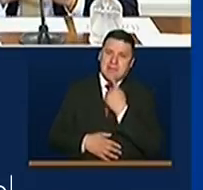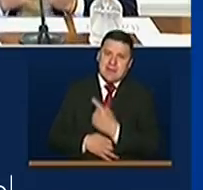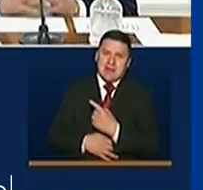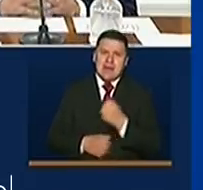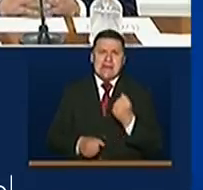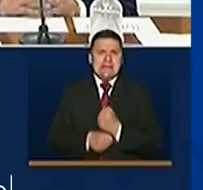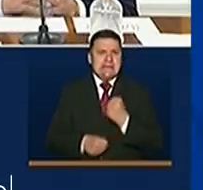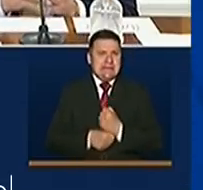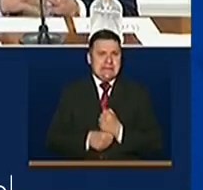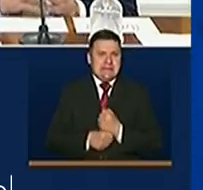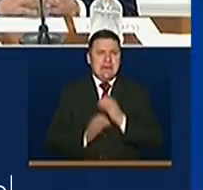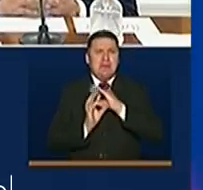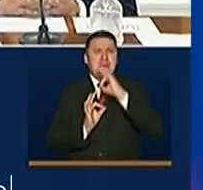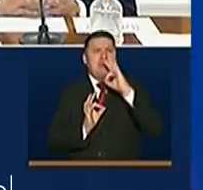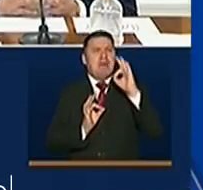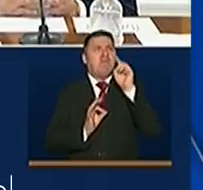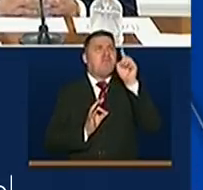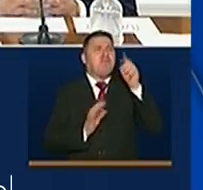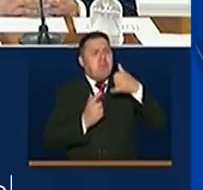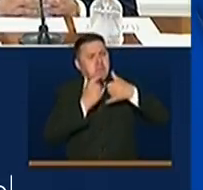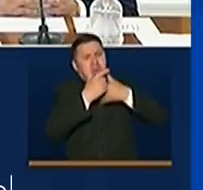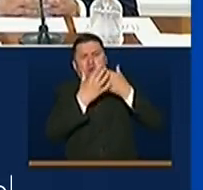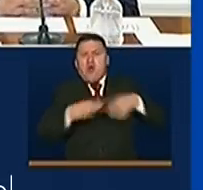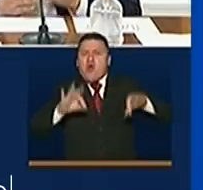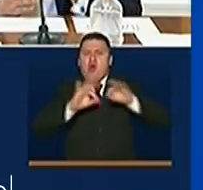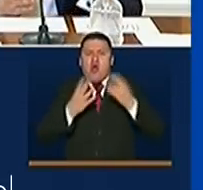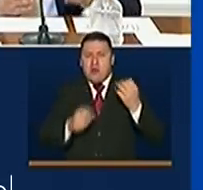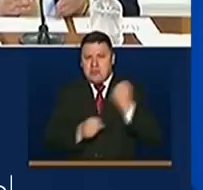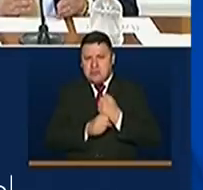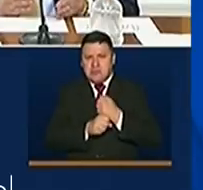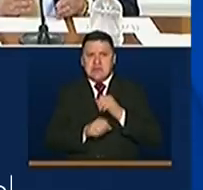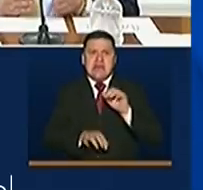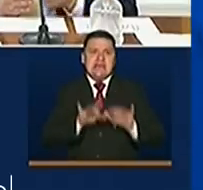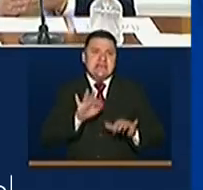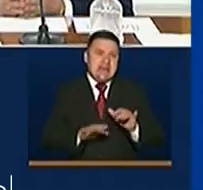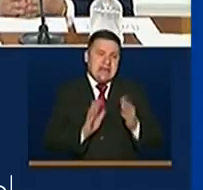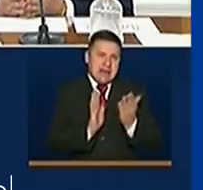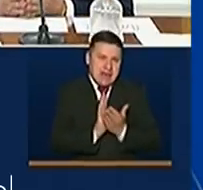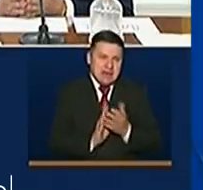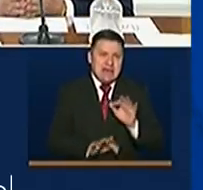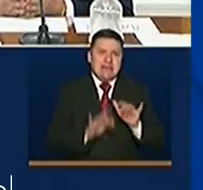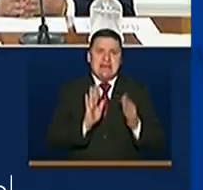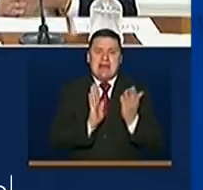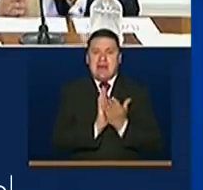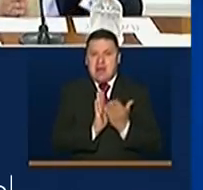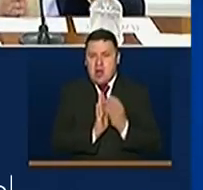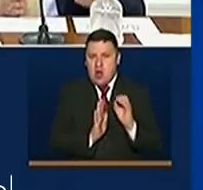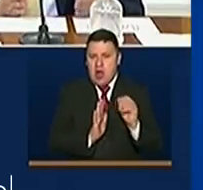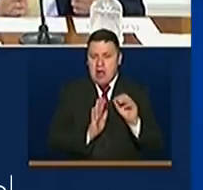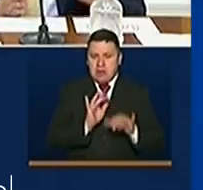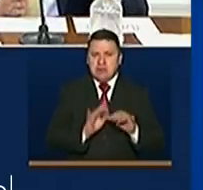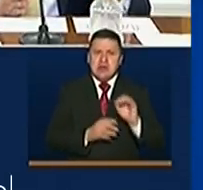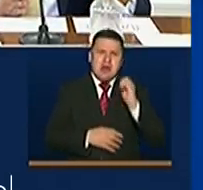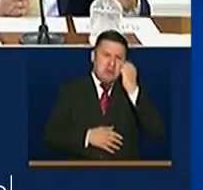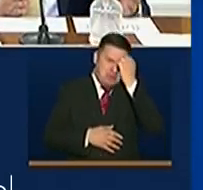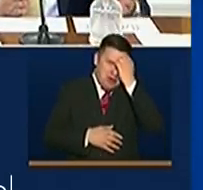nosotros encontramos un medio por ciento, ¿sí? Pero de ese medio por ciento más o